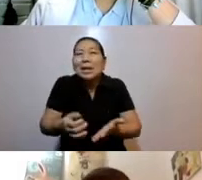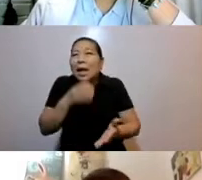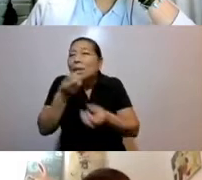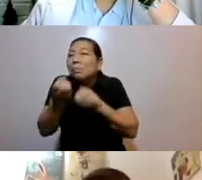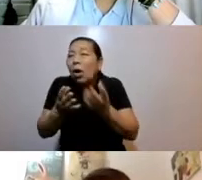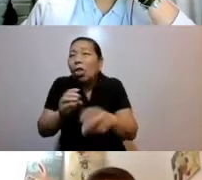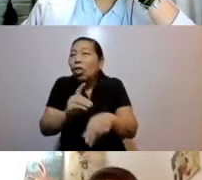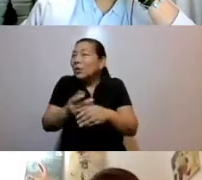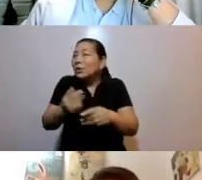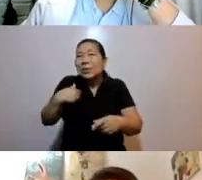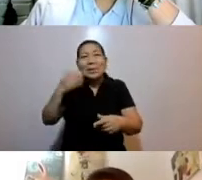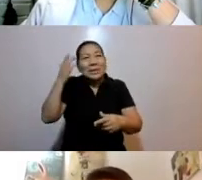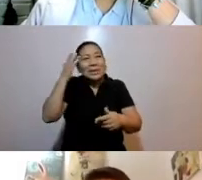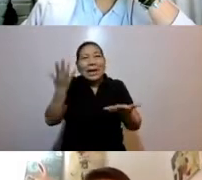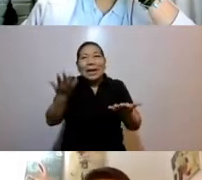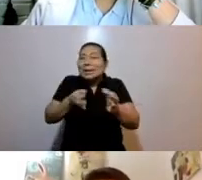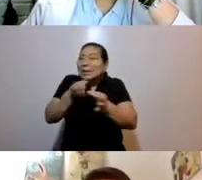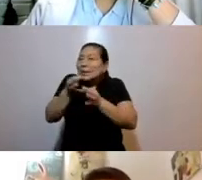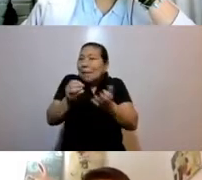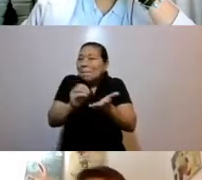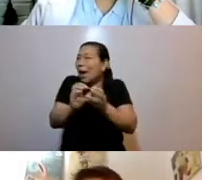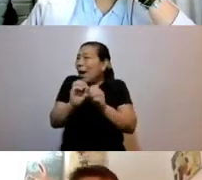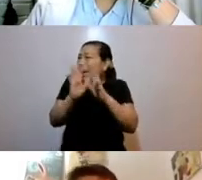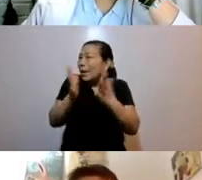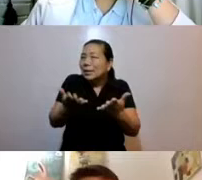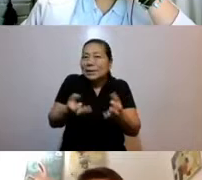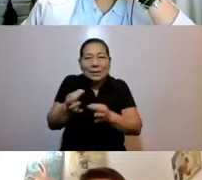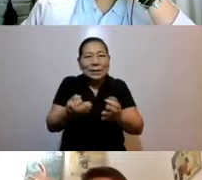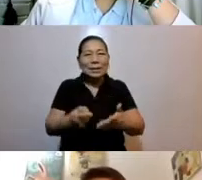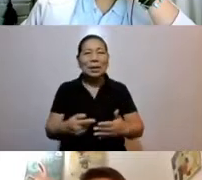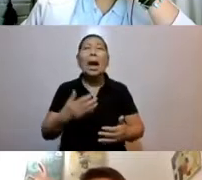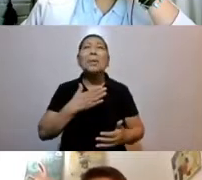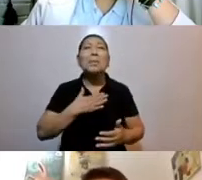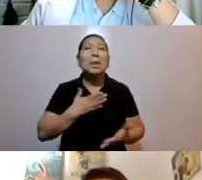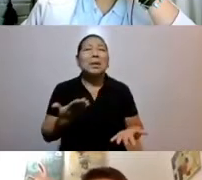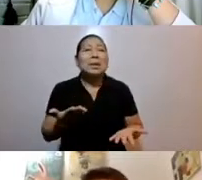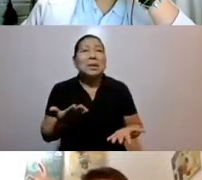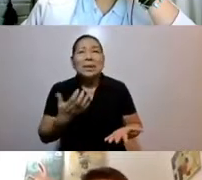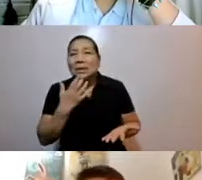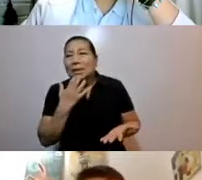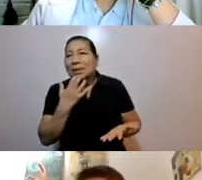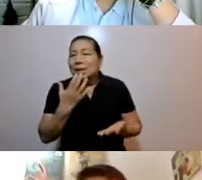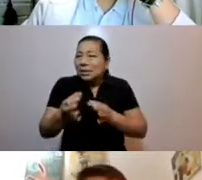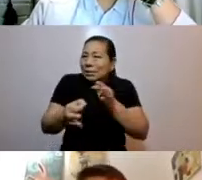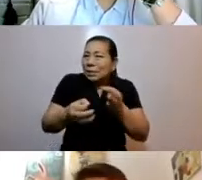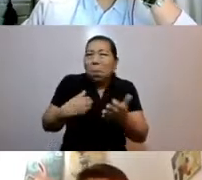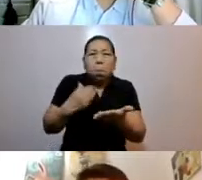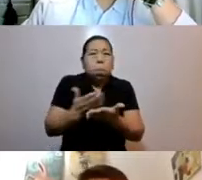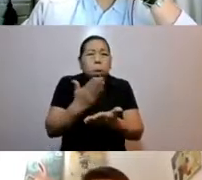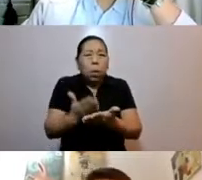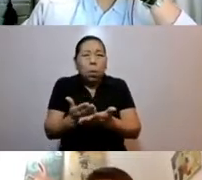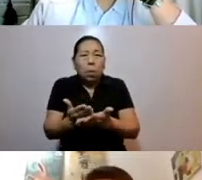Entonces, no vienen pues con una indicación en la que dice, a mí se me dificulta la fase